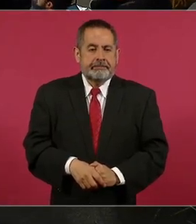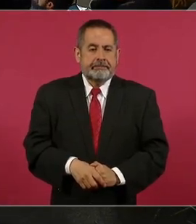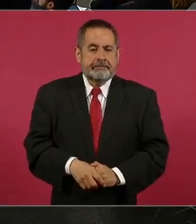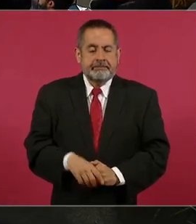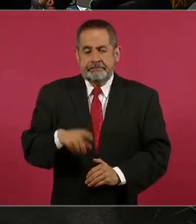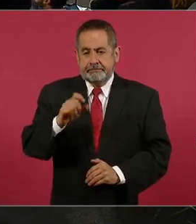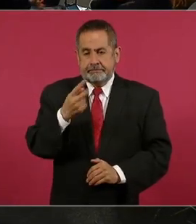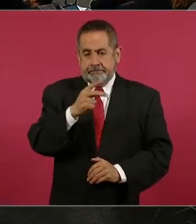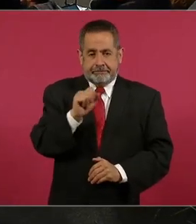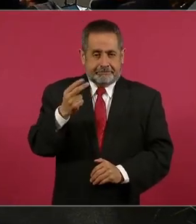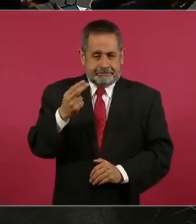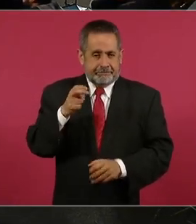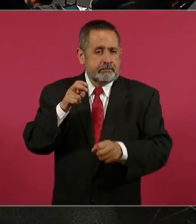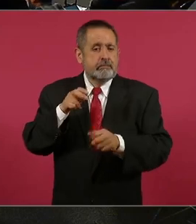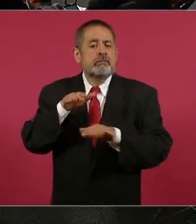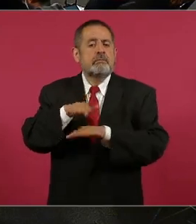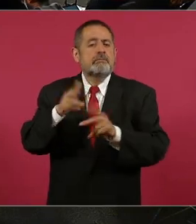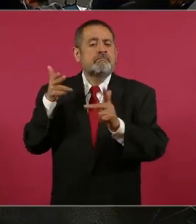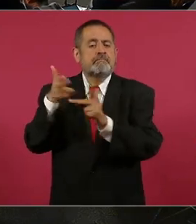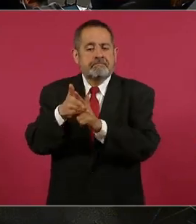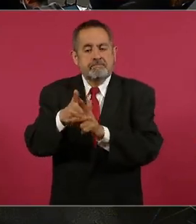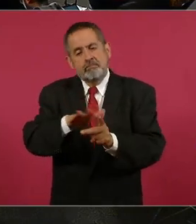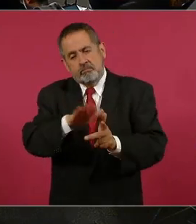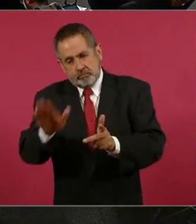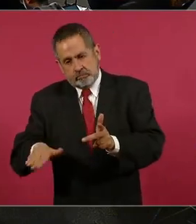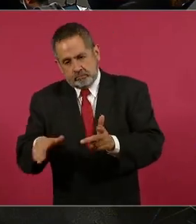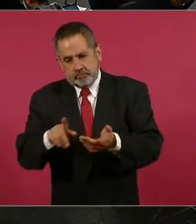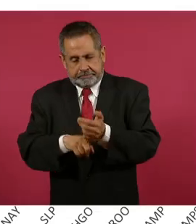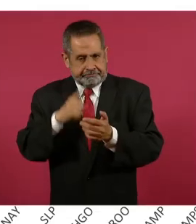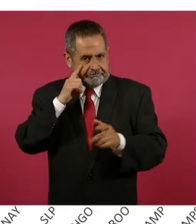25, en homicidios en todo el país.